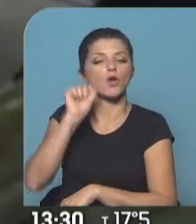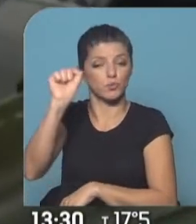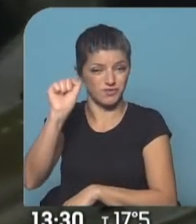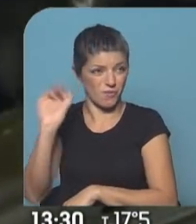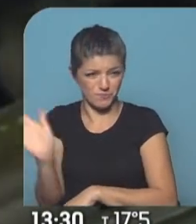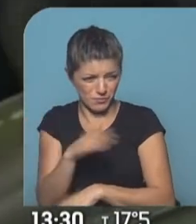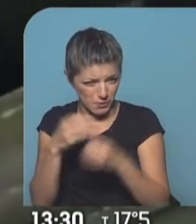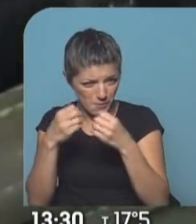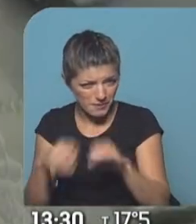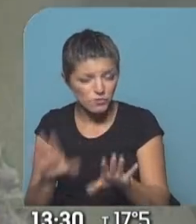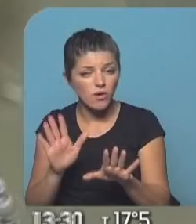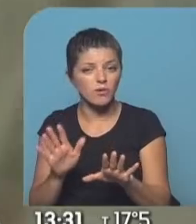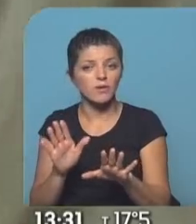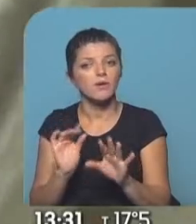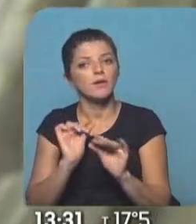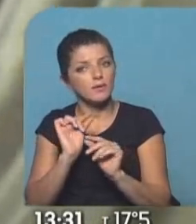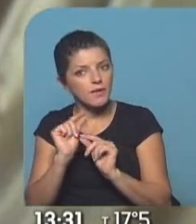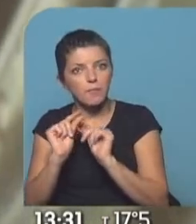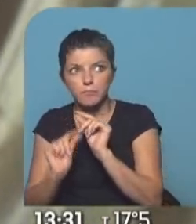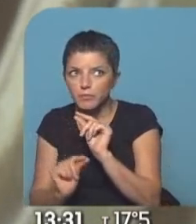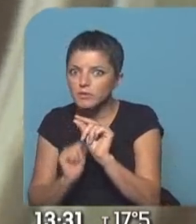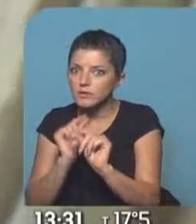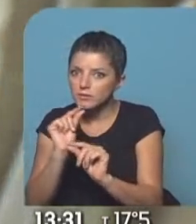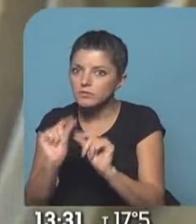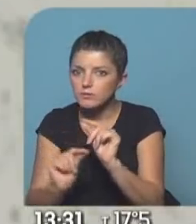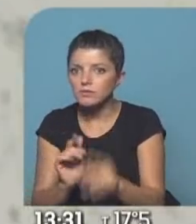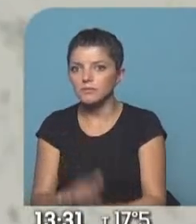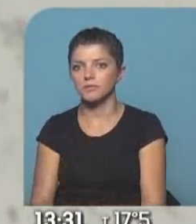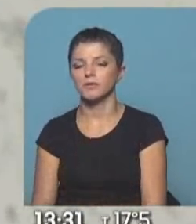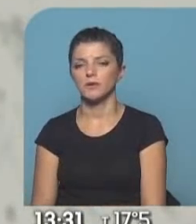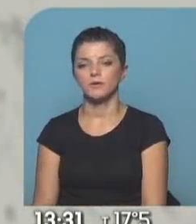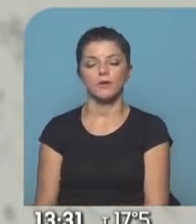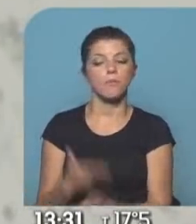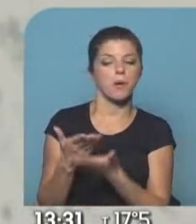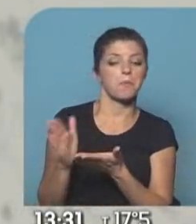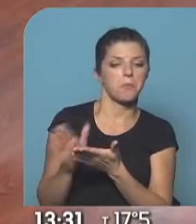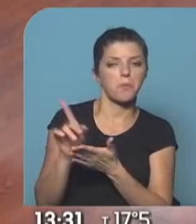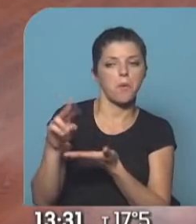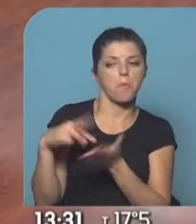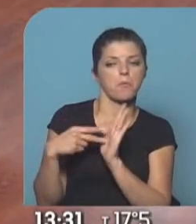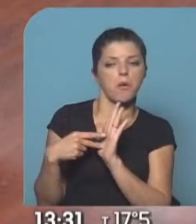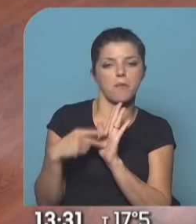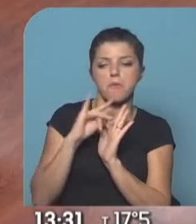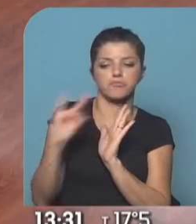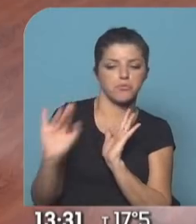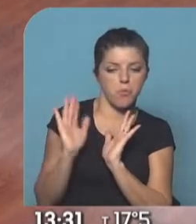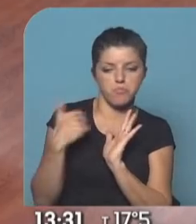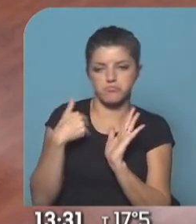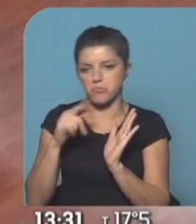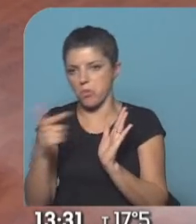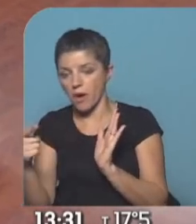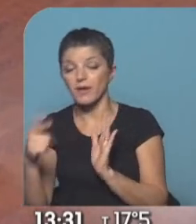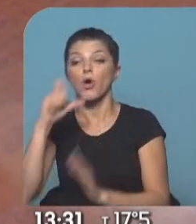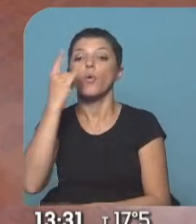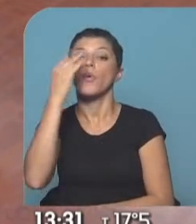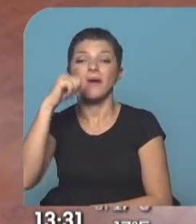arrancó, poco a poco fue resignándose, como abandonado. Sí, no, y corriéndose, como diciendo, es un problema que no tiene que ver con nosotros. De hecho, Ucrania no es